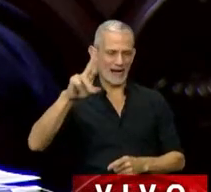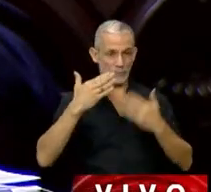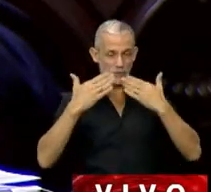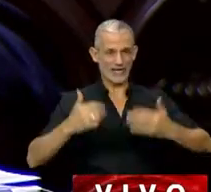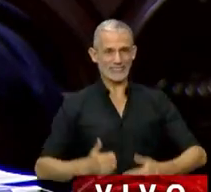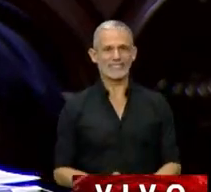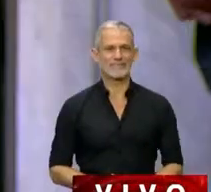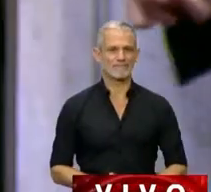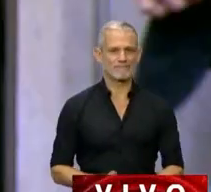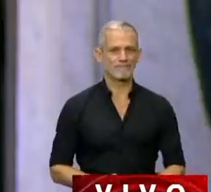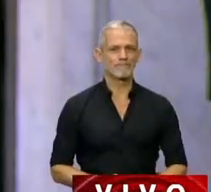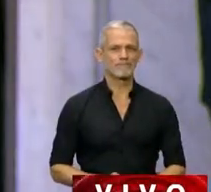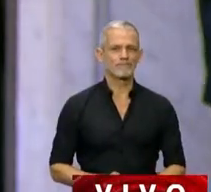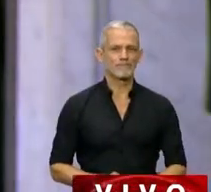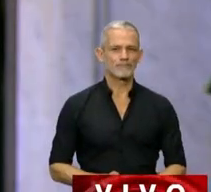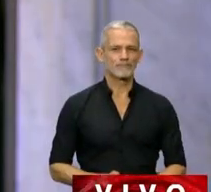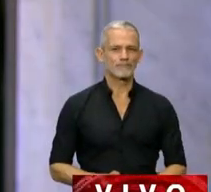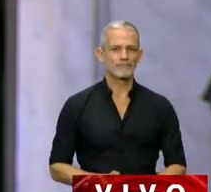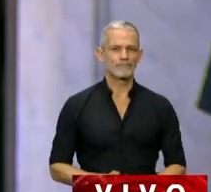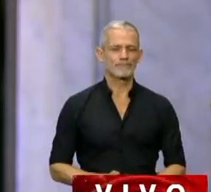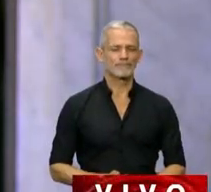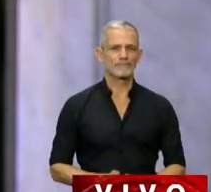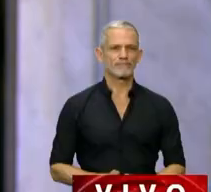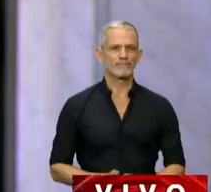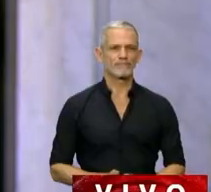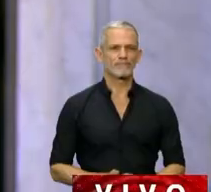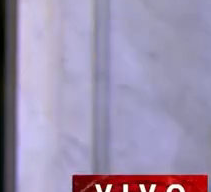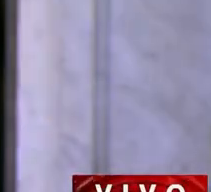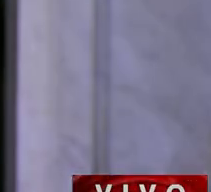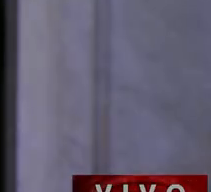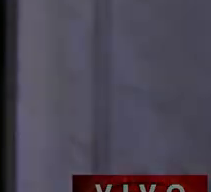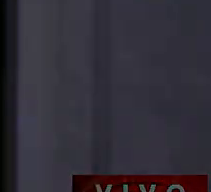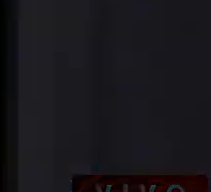Gracias. Muchas gracias.